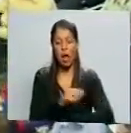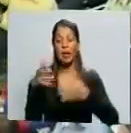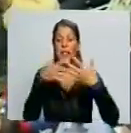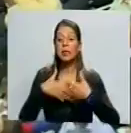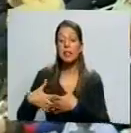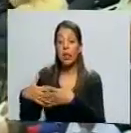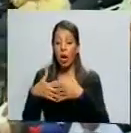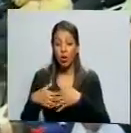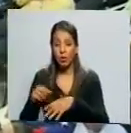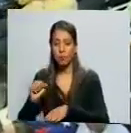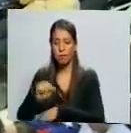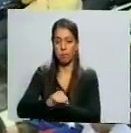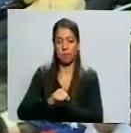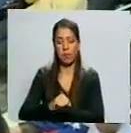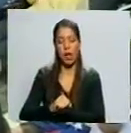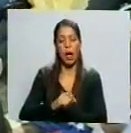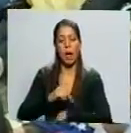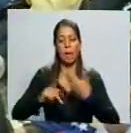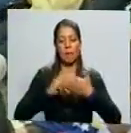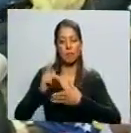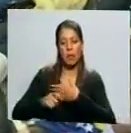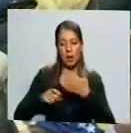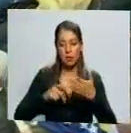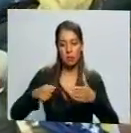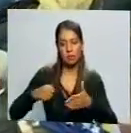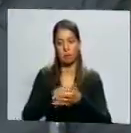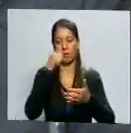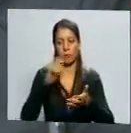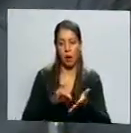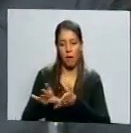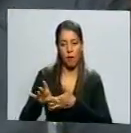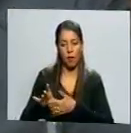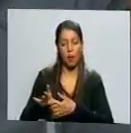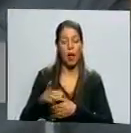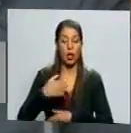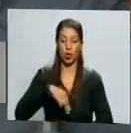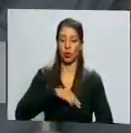imperialismo y al golpe de Estado en pleno desarrollo, es que nosotros